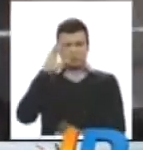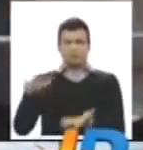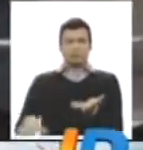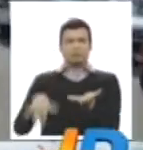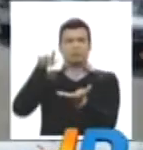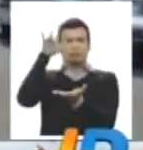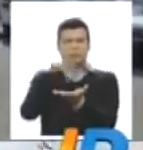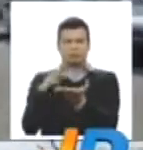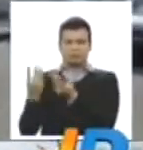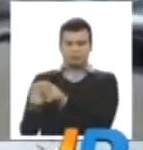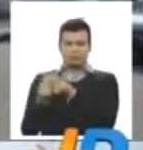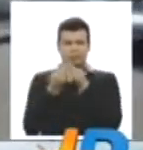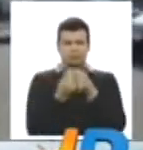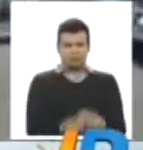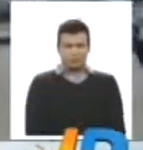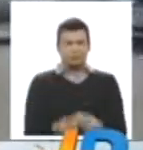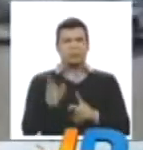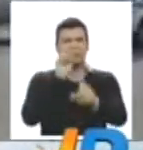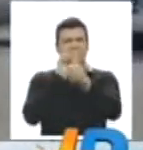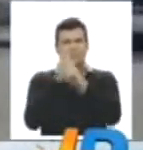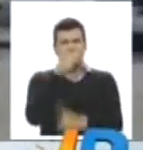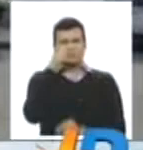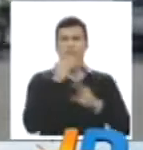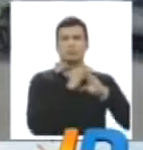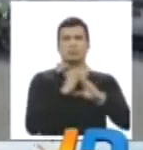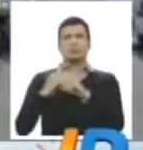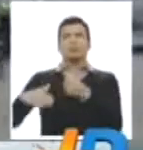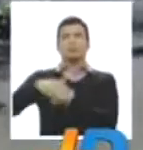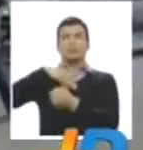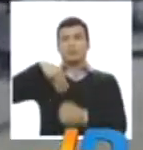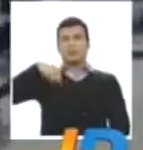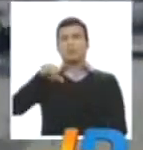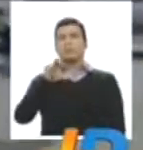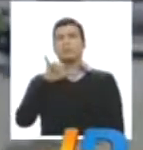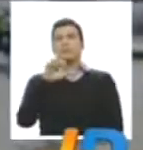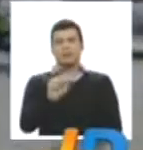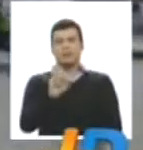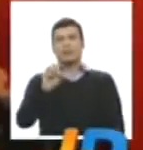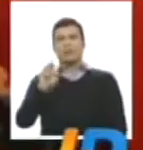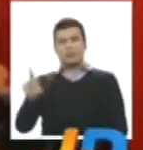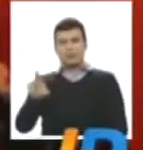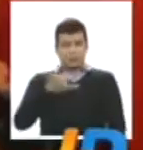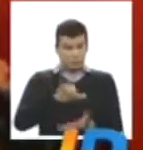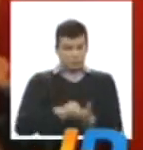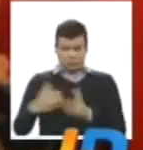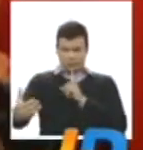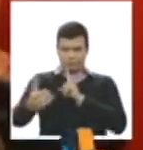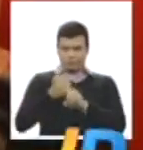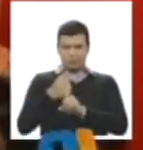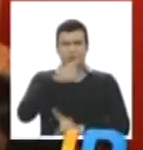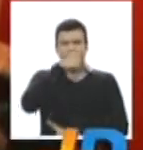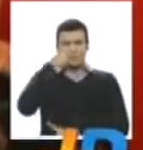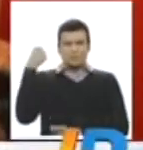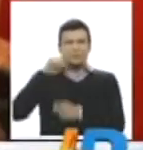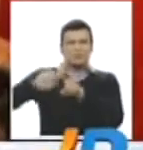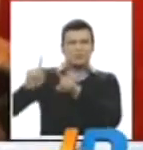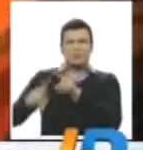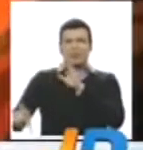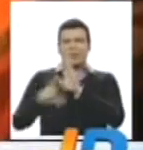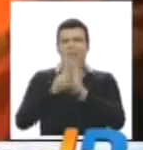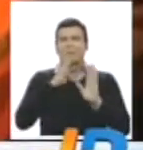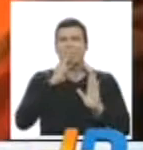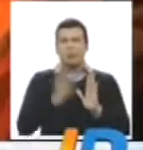desarrollaban un operativo contra el microtráfico en el barrio María Oriente. Los uniformados descubrieron dos expendios de drogas ilícitas. Uno de